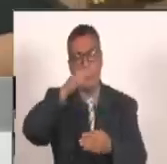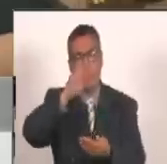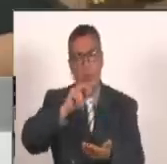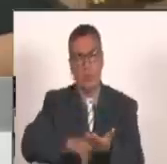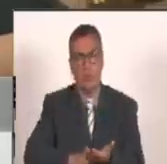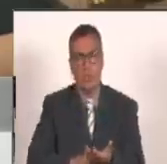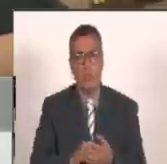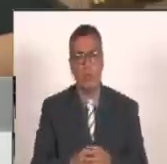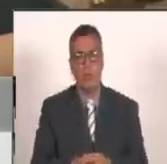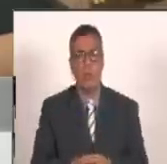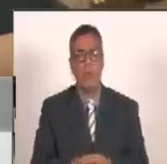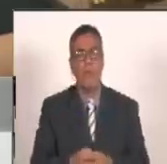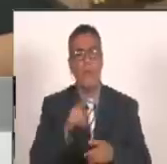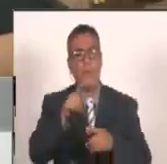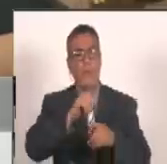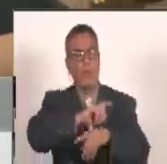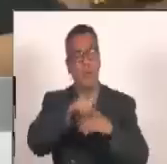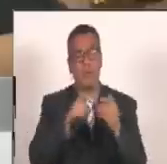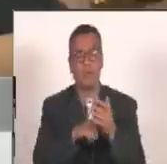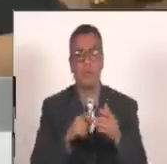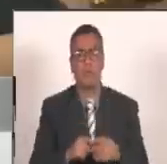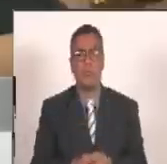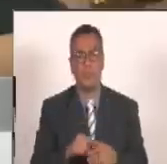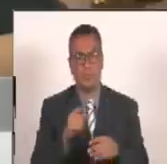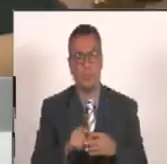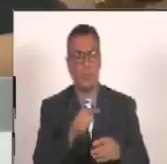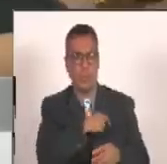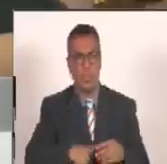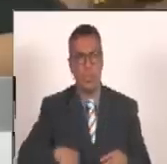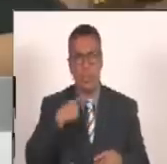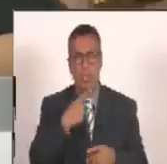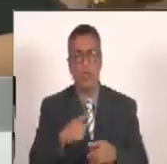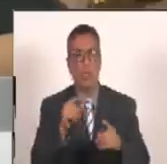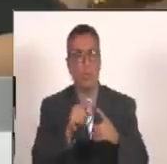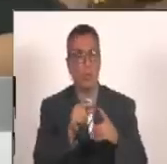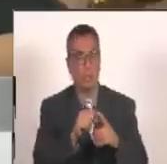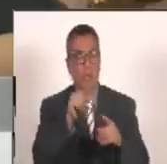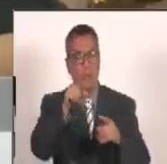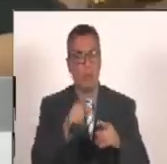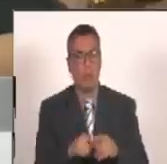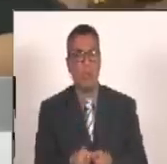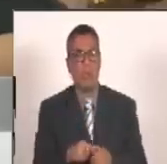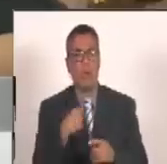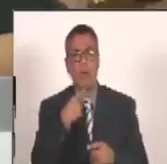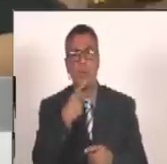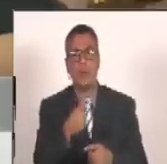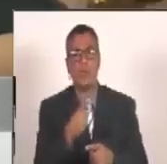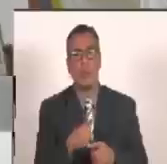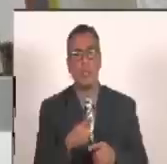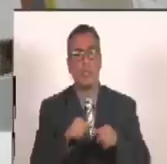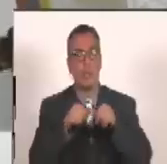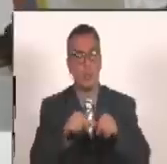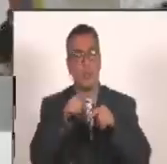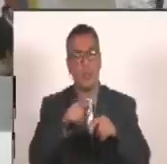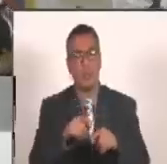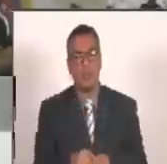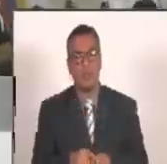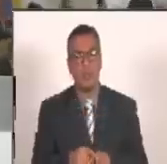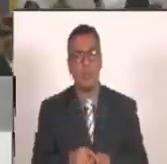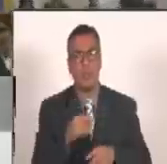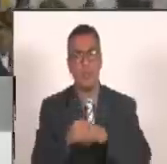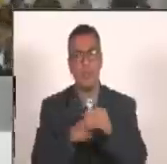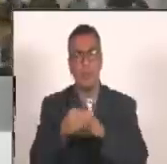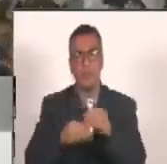votación, resultó aprobado por unanimidad. El presidente tomó el derecho de palabra para declarar la sesión permanente, la